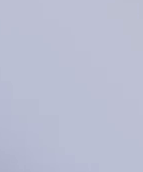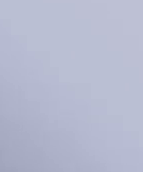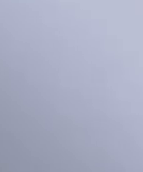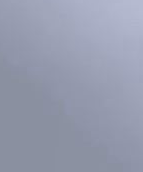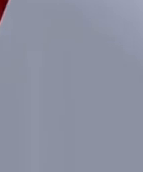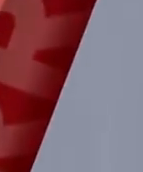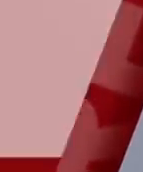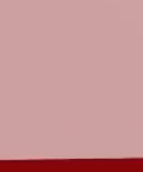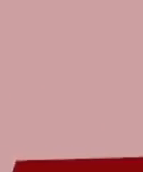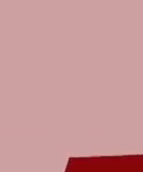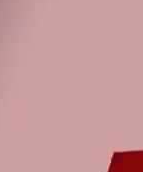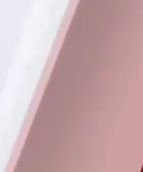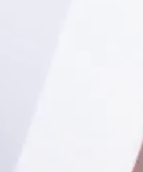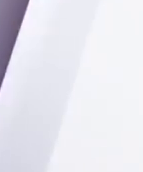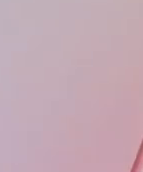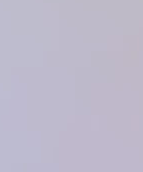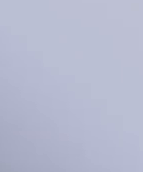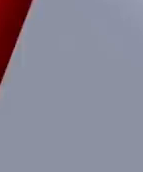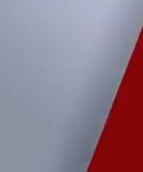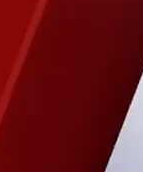cosas.